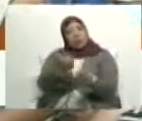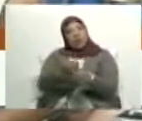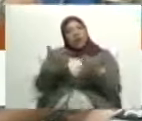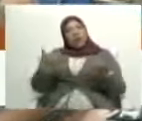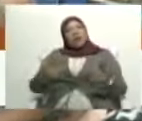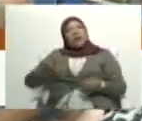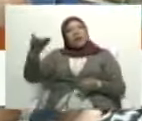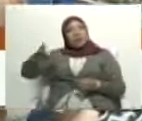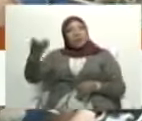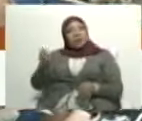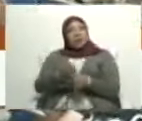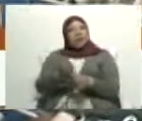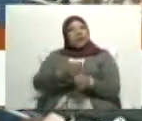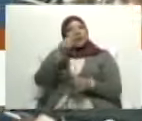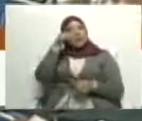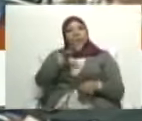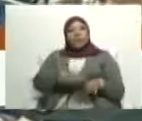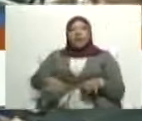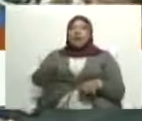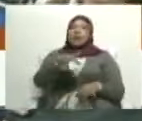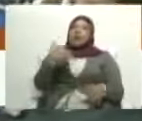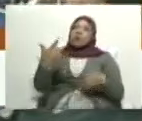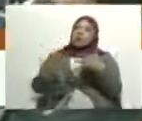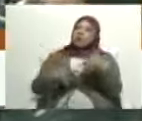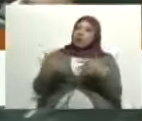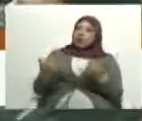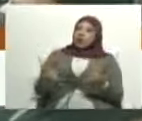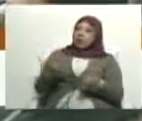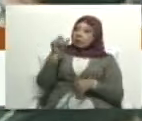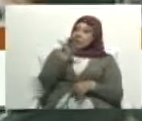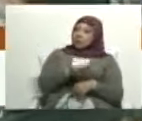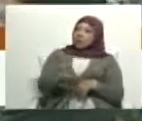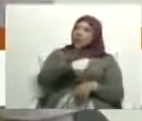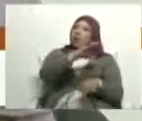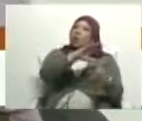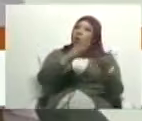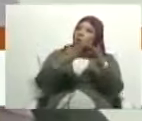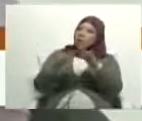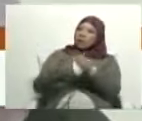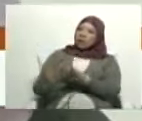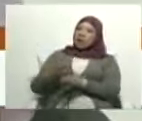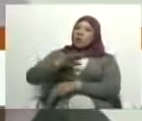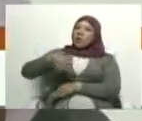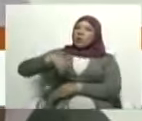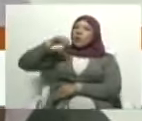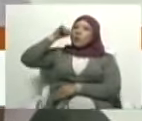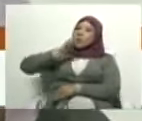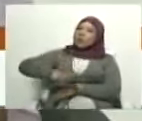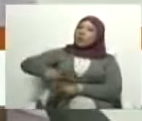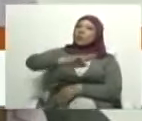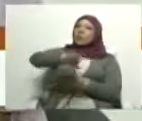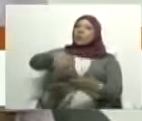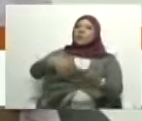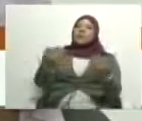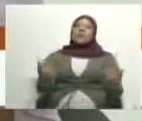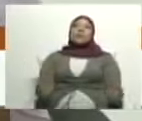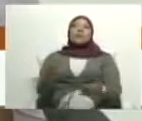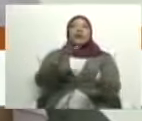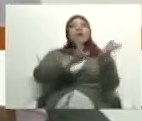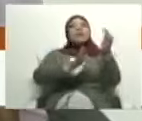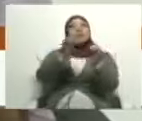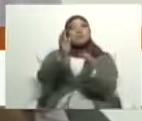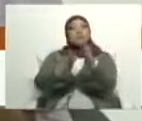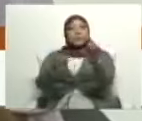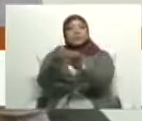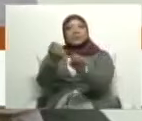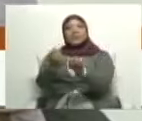muy importantes, las bibliotecas públicas, llevarlas a todo nuestro territorio nacional, pero las bibliotecas